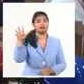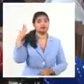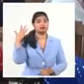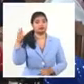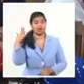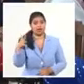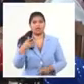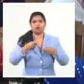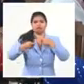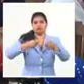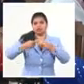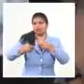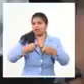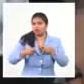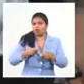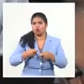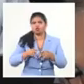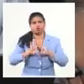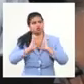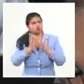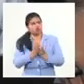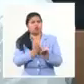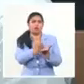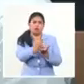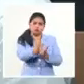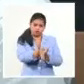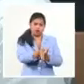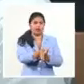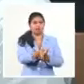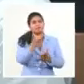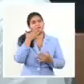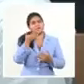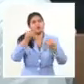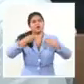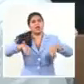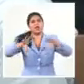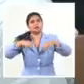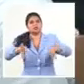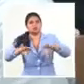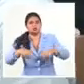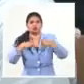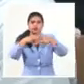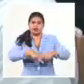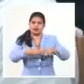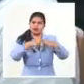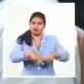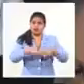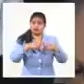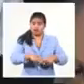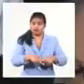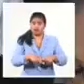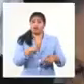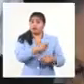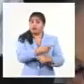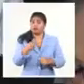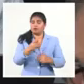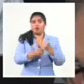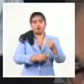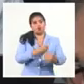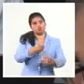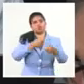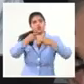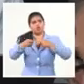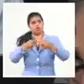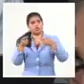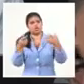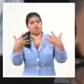la industria nacional y desde el país a todas estas tareas de reparación, de mantenimiento, y también agilizando los negocios